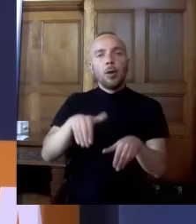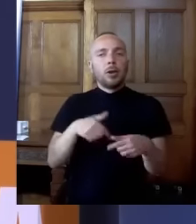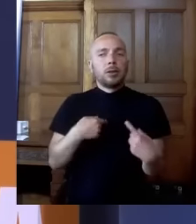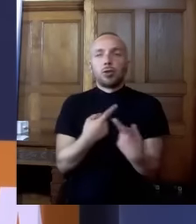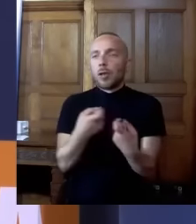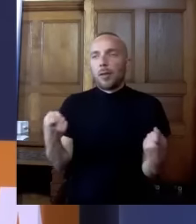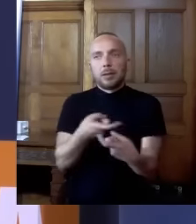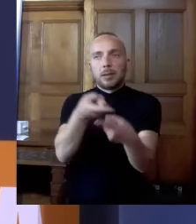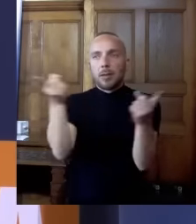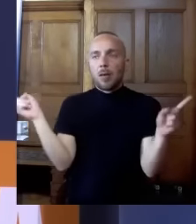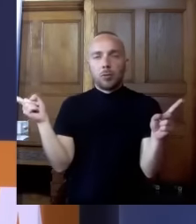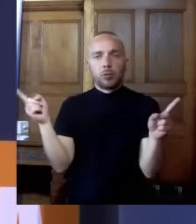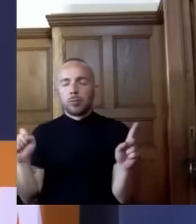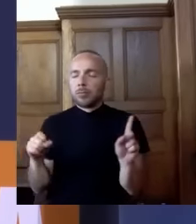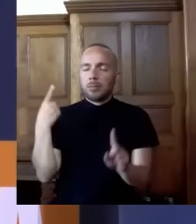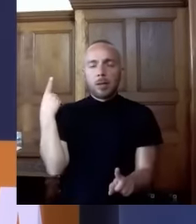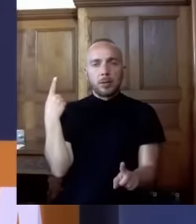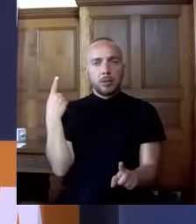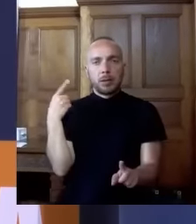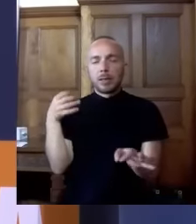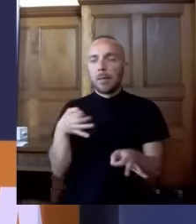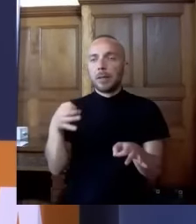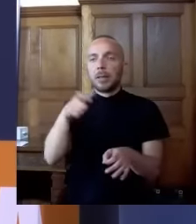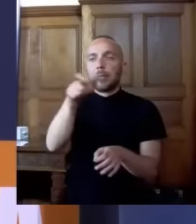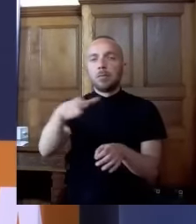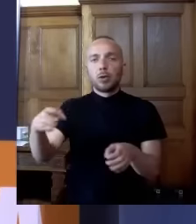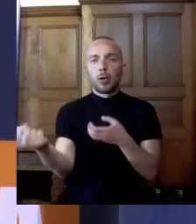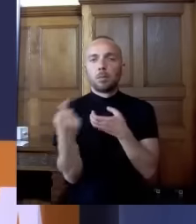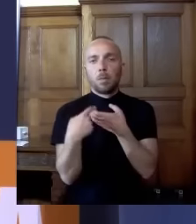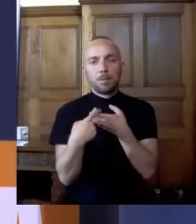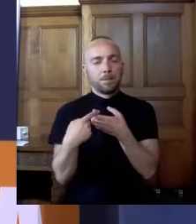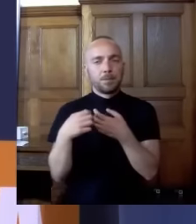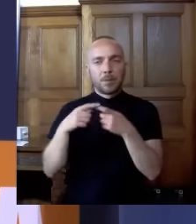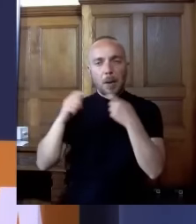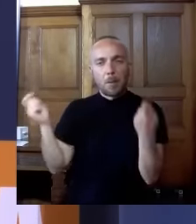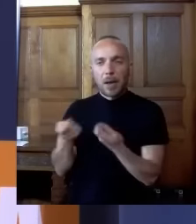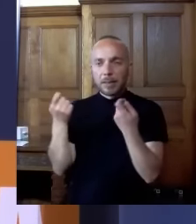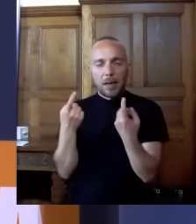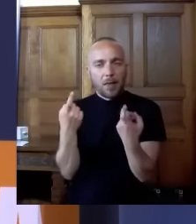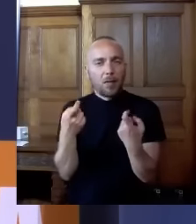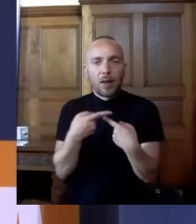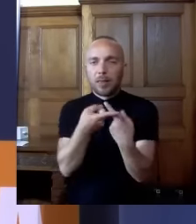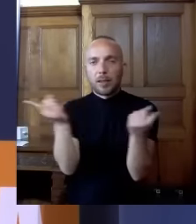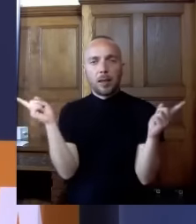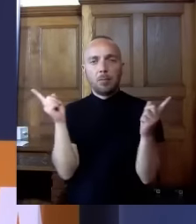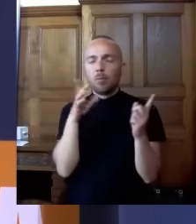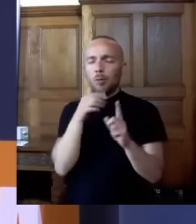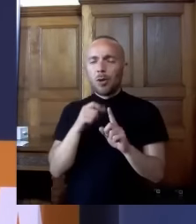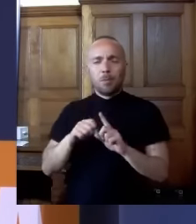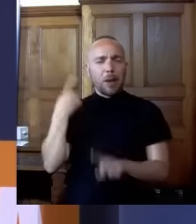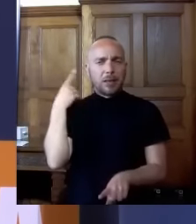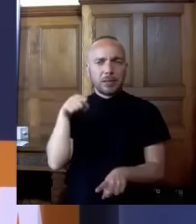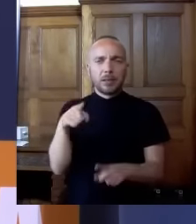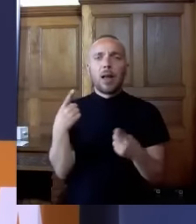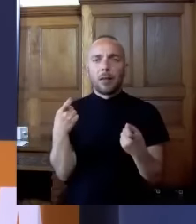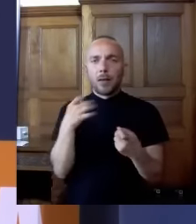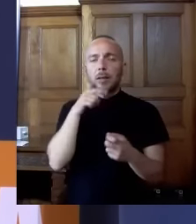más que nunca siempre hemos necesitado a la militancia y a la gente haciendo campaña pero ahora más que nunca precisamente porque